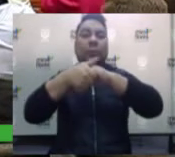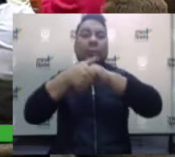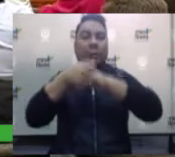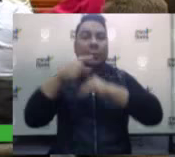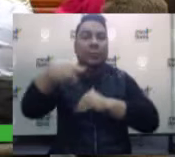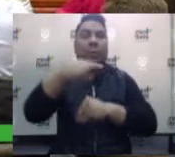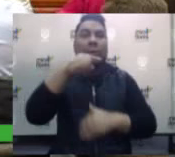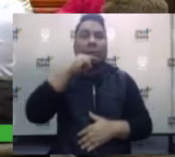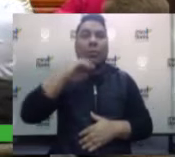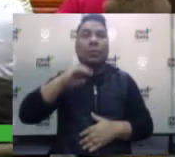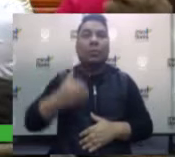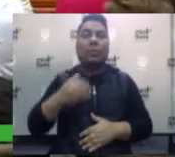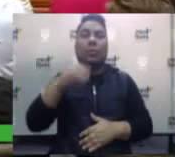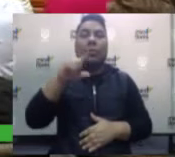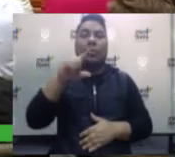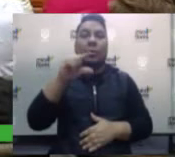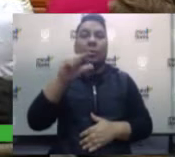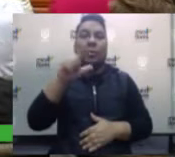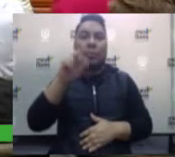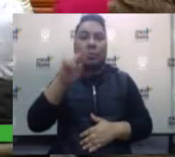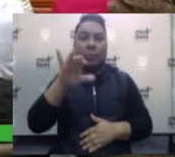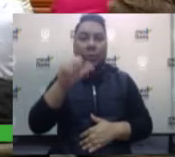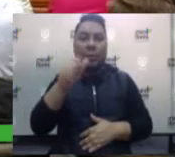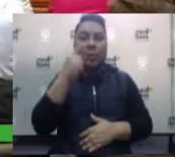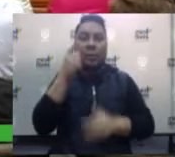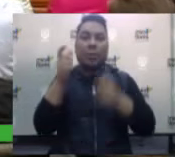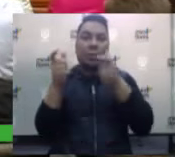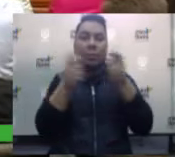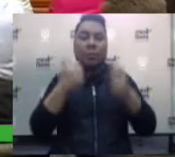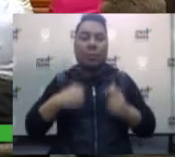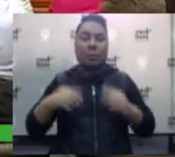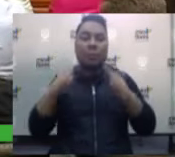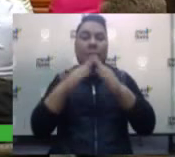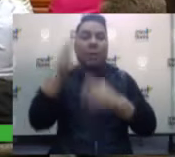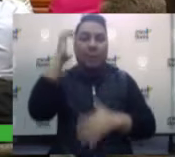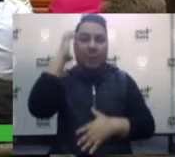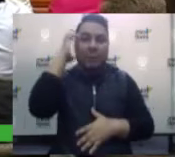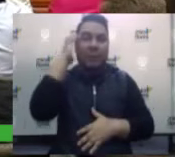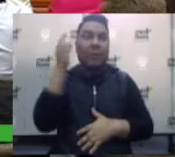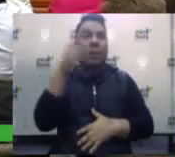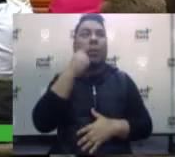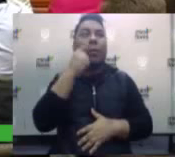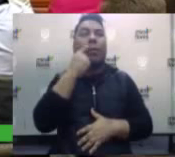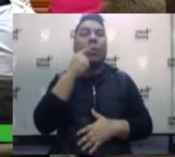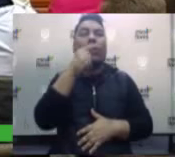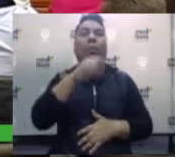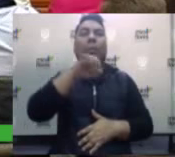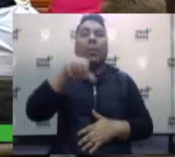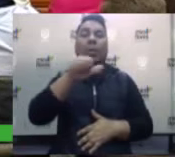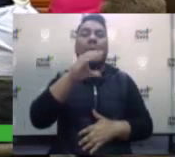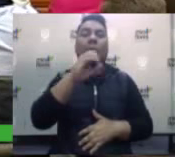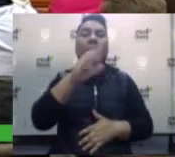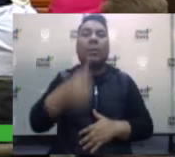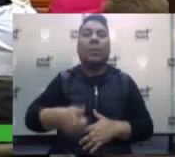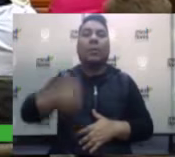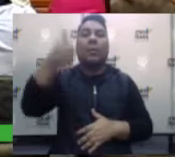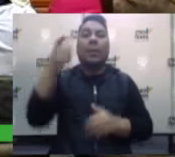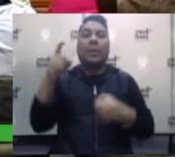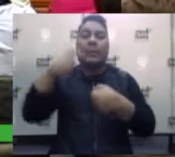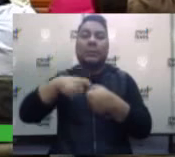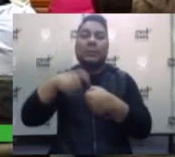de la señora Gloria Corbacho Becerra, gerente de autorización y control de la Municipalidad de Miraflores, al señor Jacobo Ruiz Martínez, gerente de